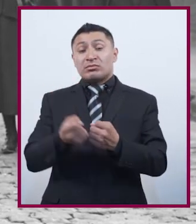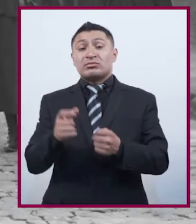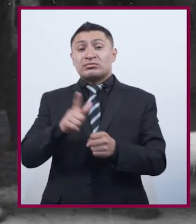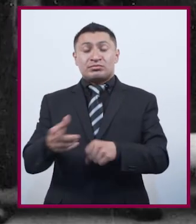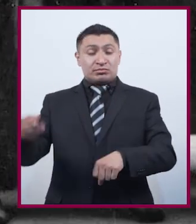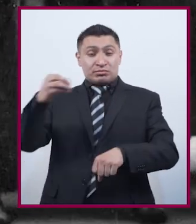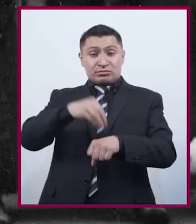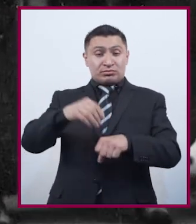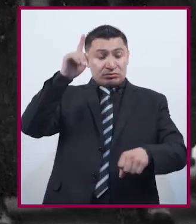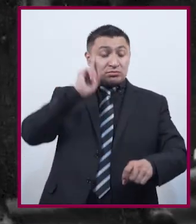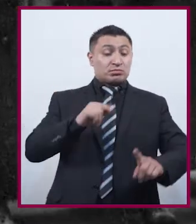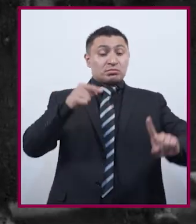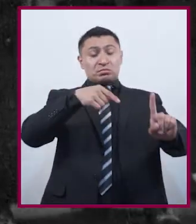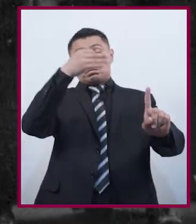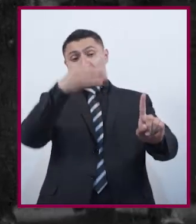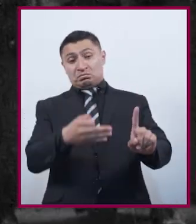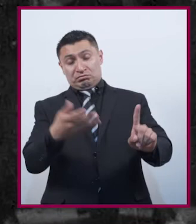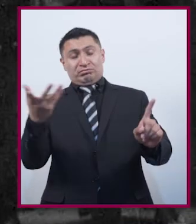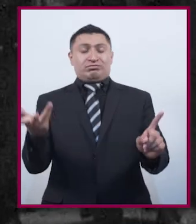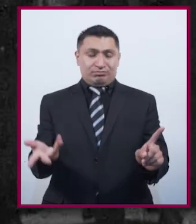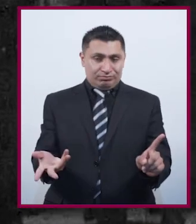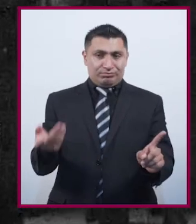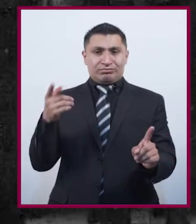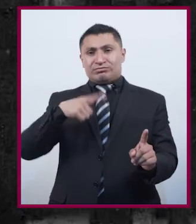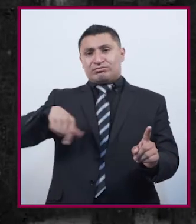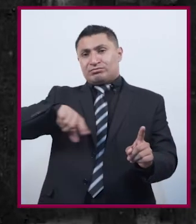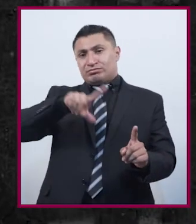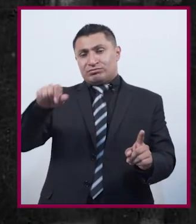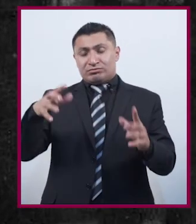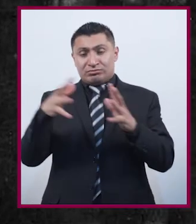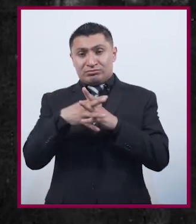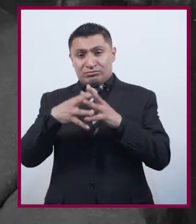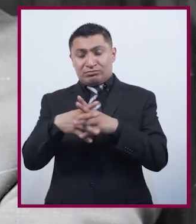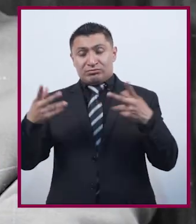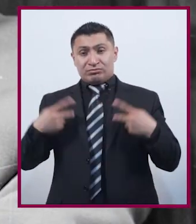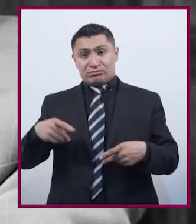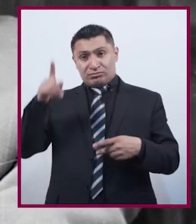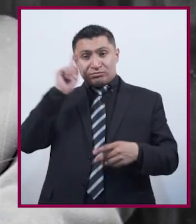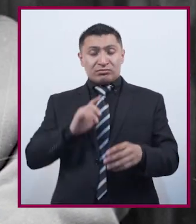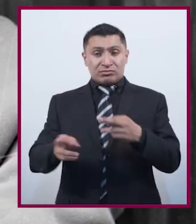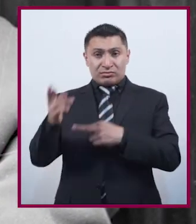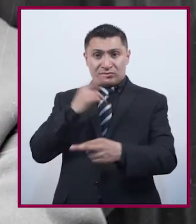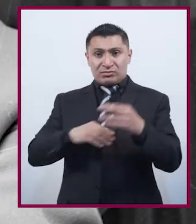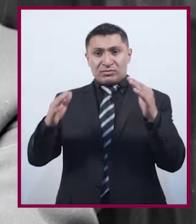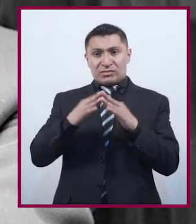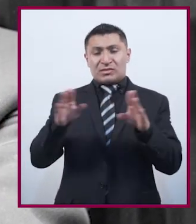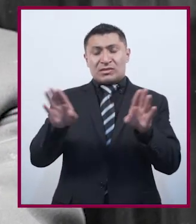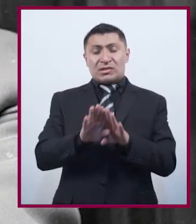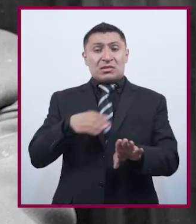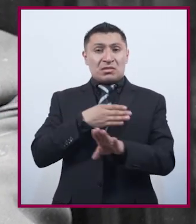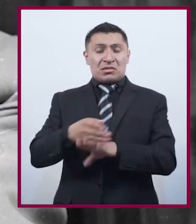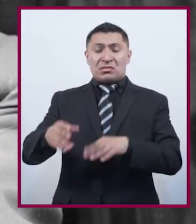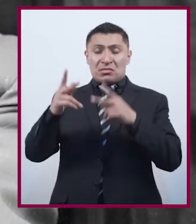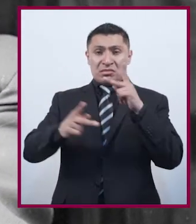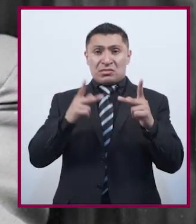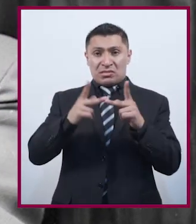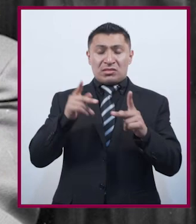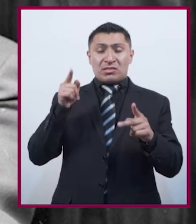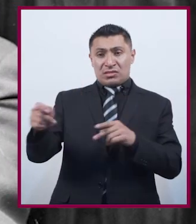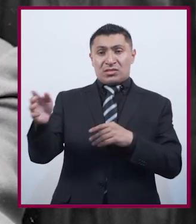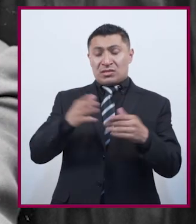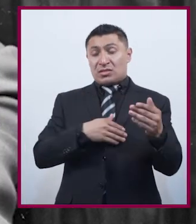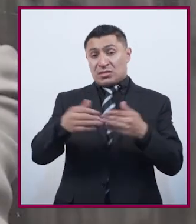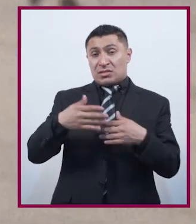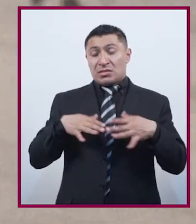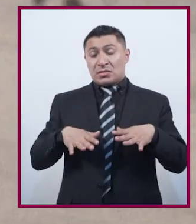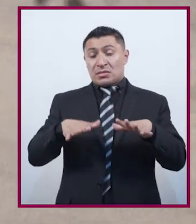mujer. Después de la guerra, un sector femenino regresó a sus hogares y fueron vistas como blancos perfectos por la industria de la